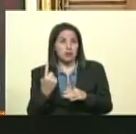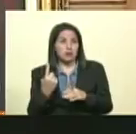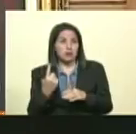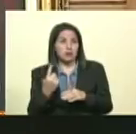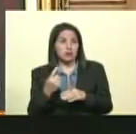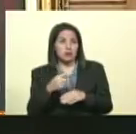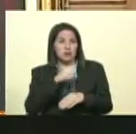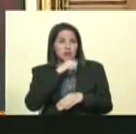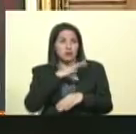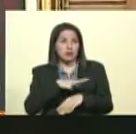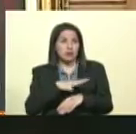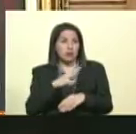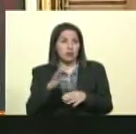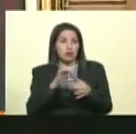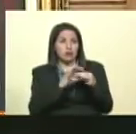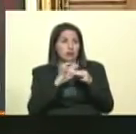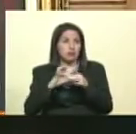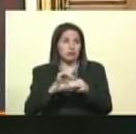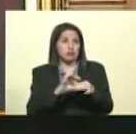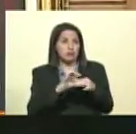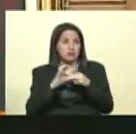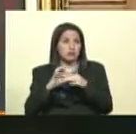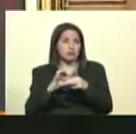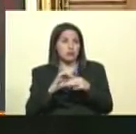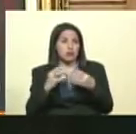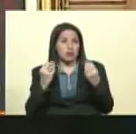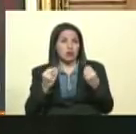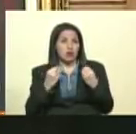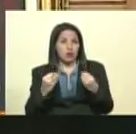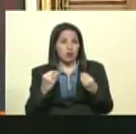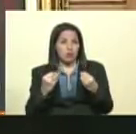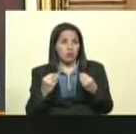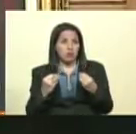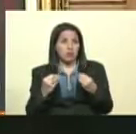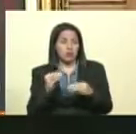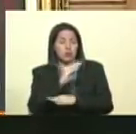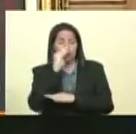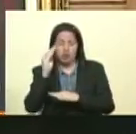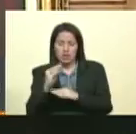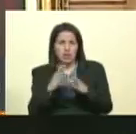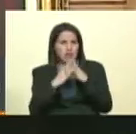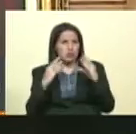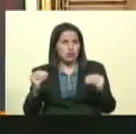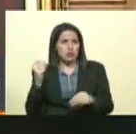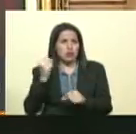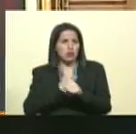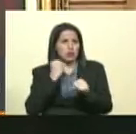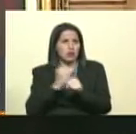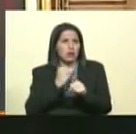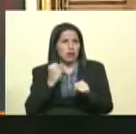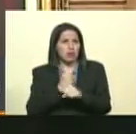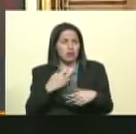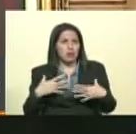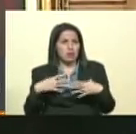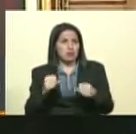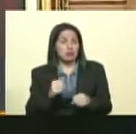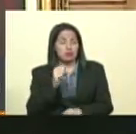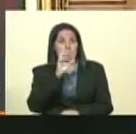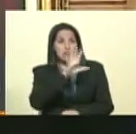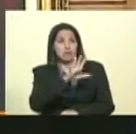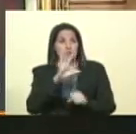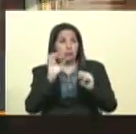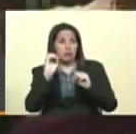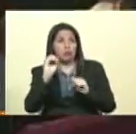un contrato unitario, único, que protege y ampara a todos los trabajadores de la salud. 509